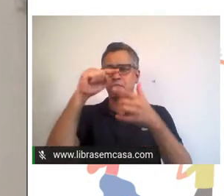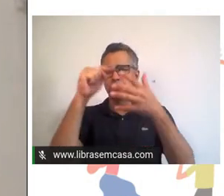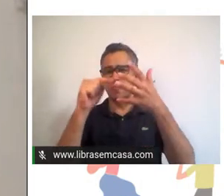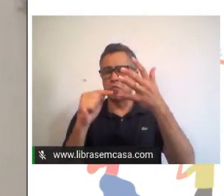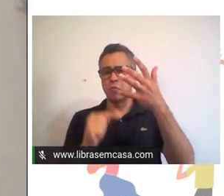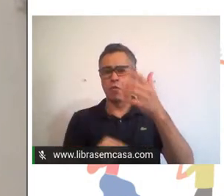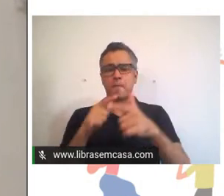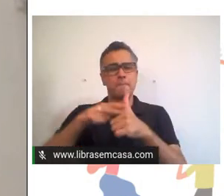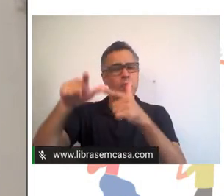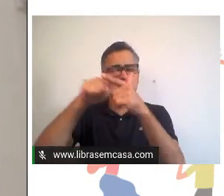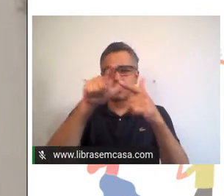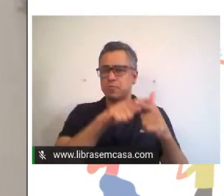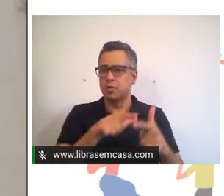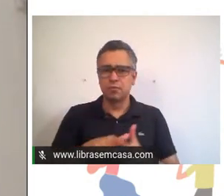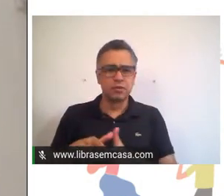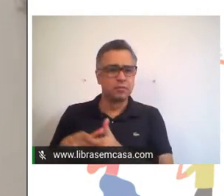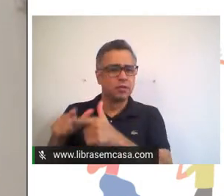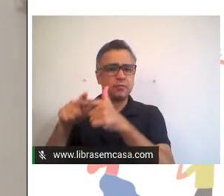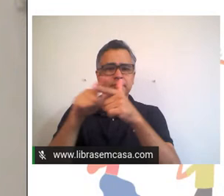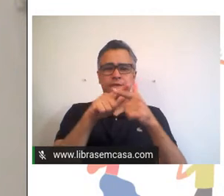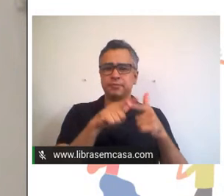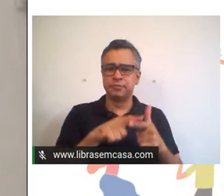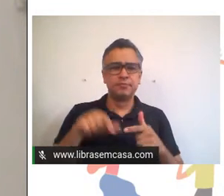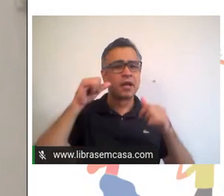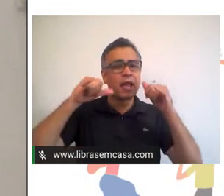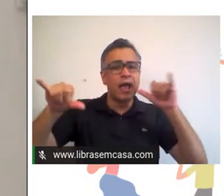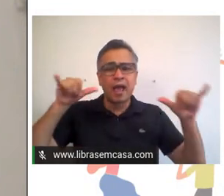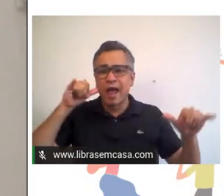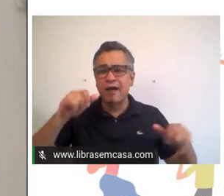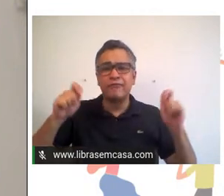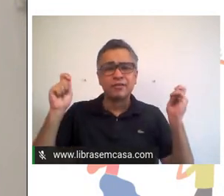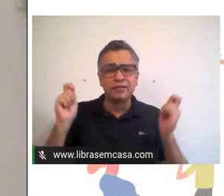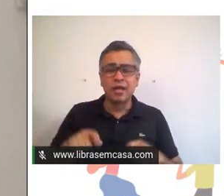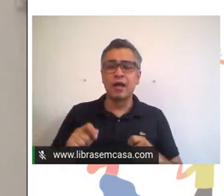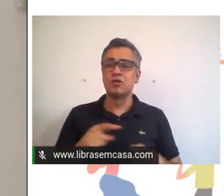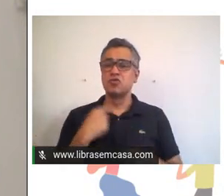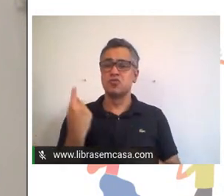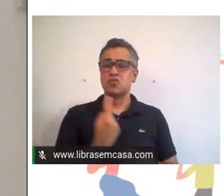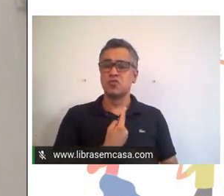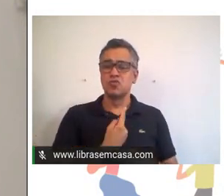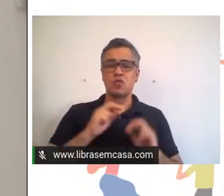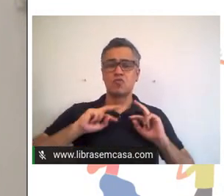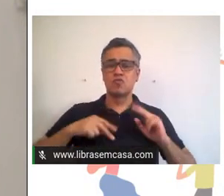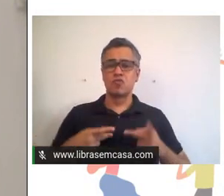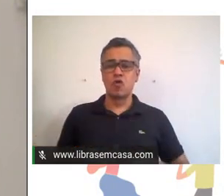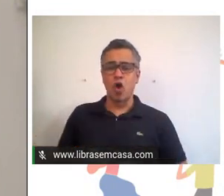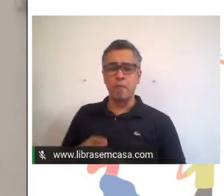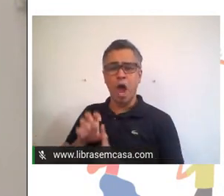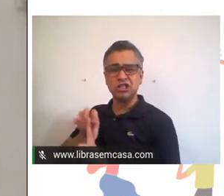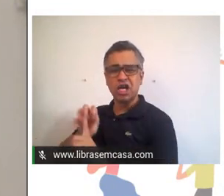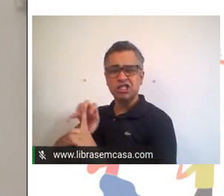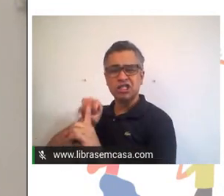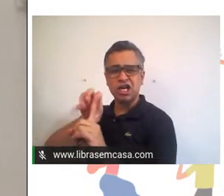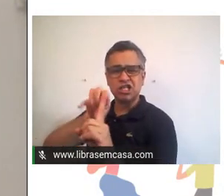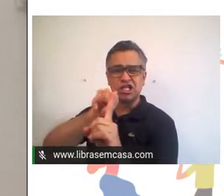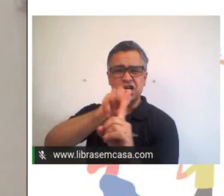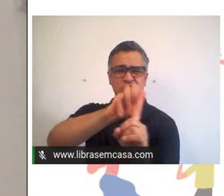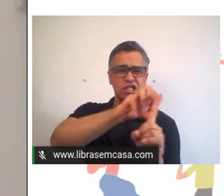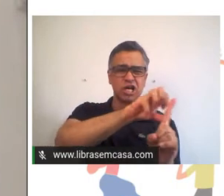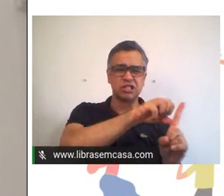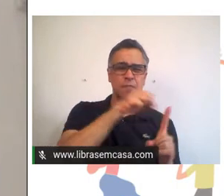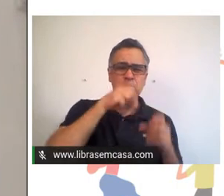de problemas absolutamente evitables si no tuviésemos esta relación depredatoria, abusiva y violenta que tenemos con la